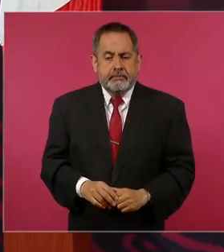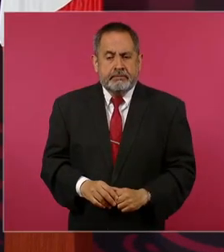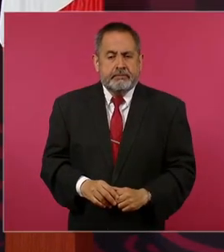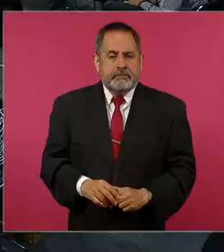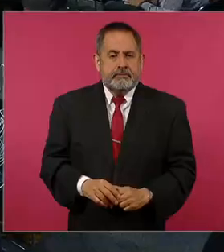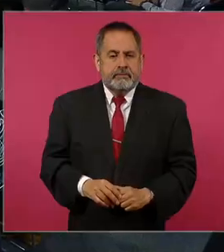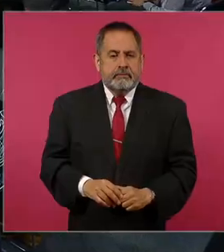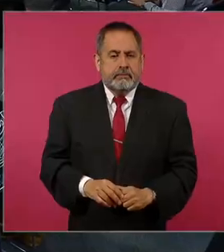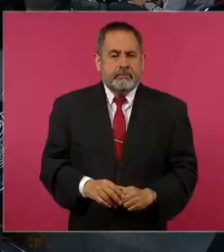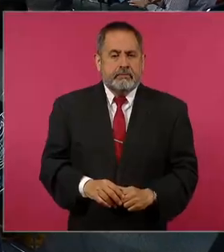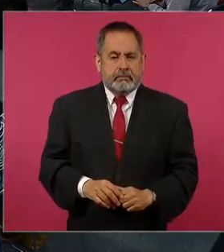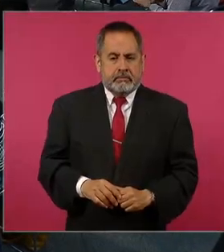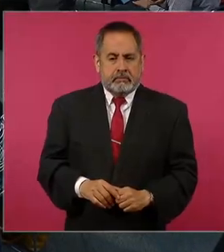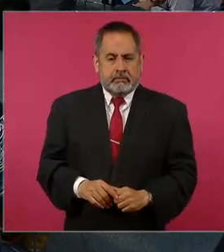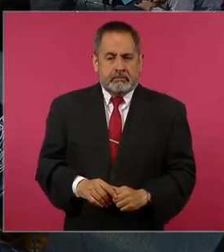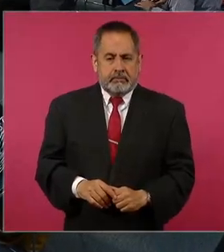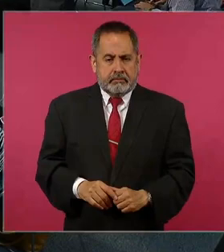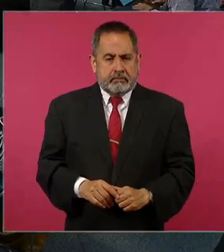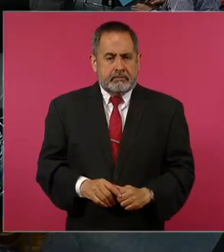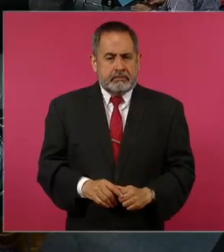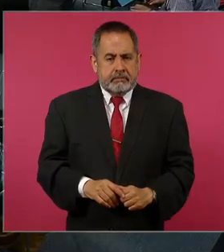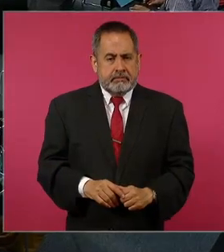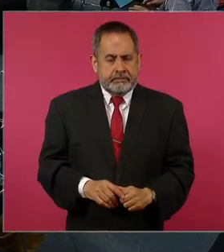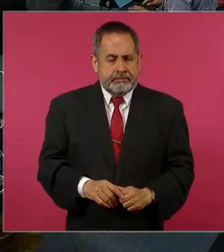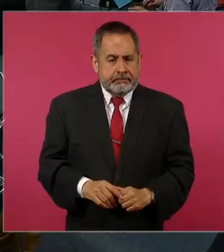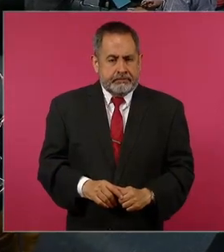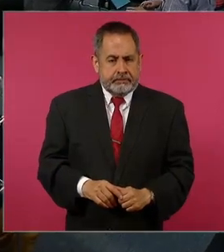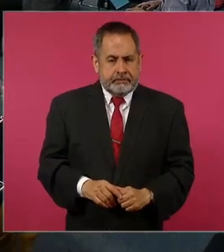Intrigado con su jubilación.